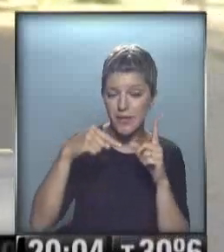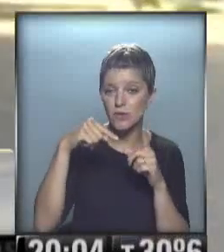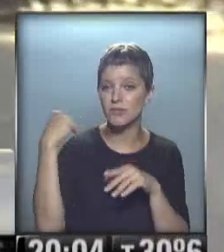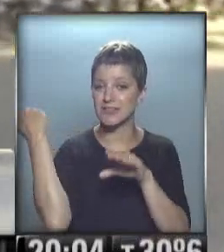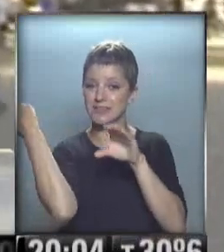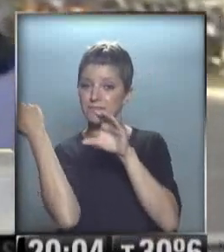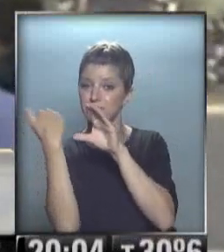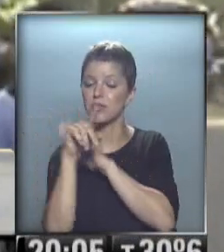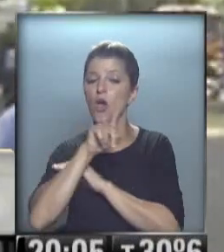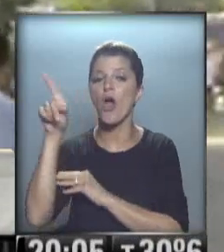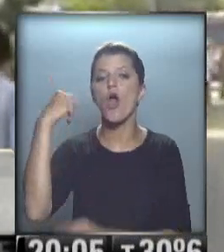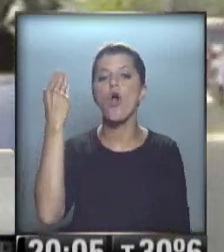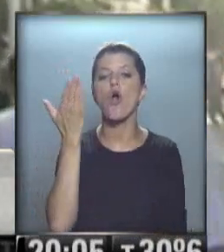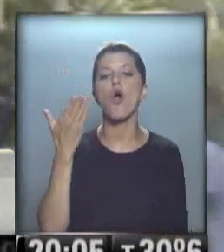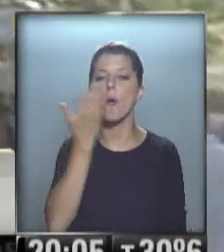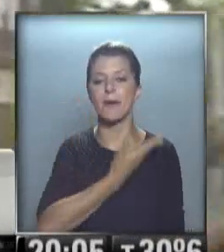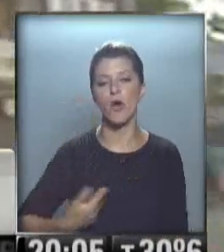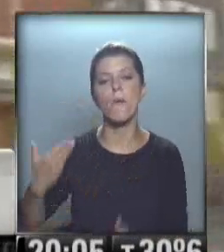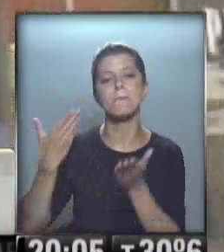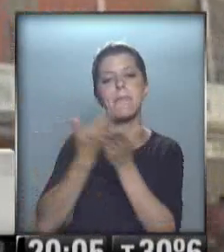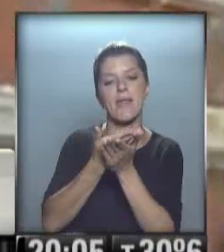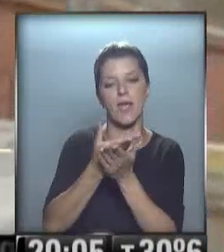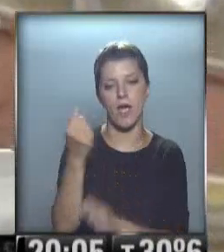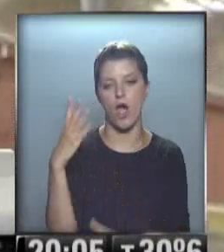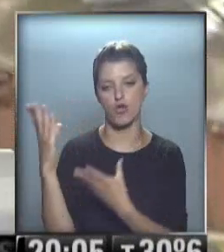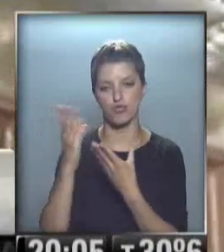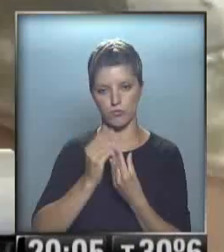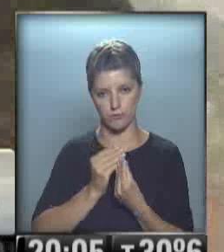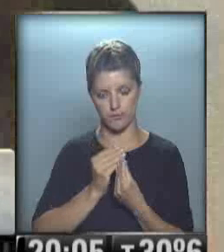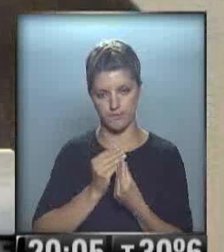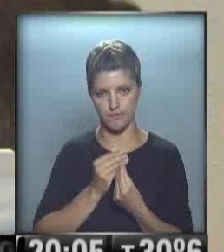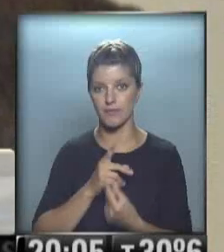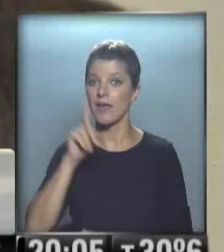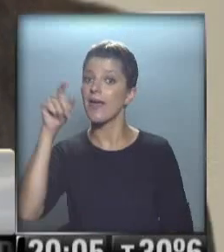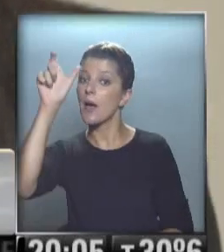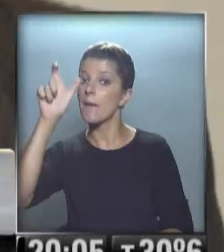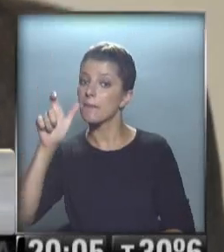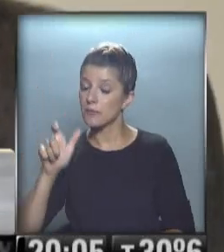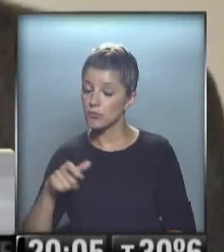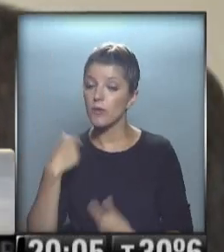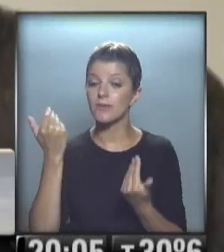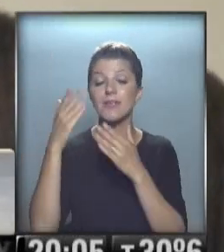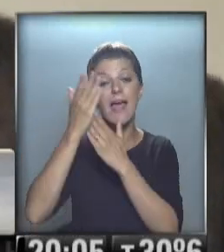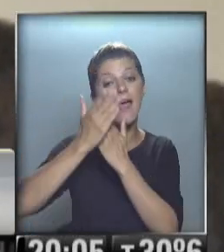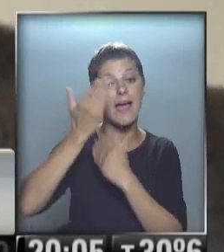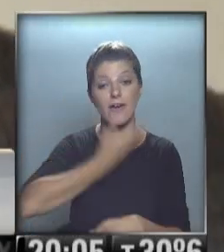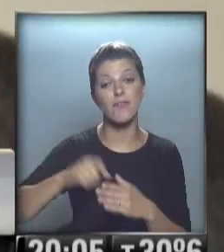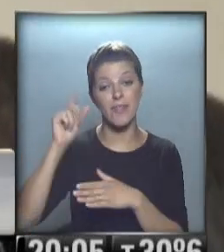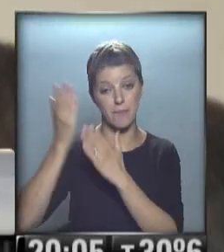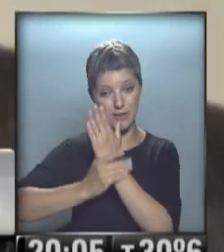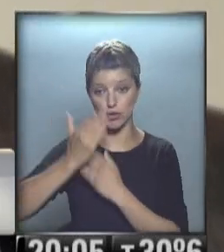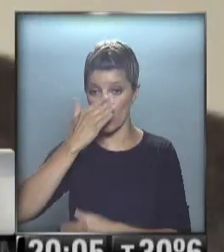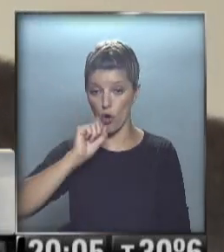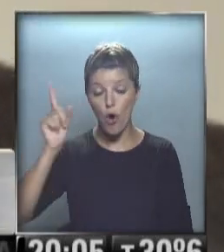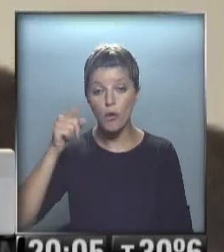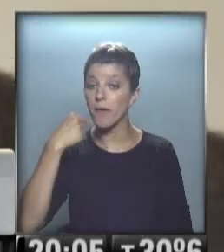cordobés solicitando ayuda al gobierno nacional. Desde el del azotismo, el jefe de gabinete, Oscar González, reconoció